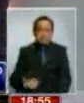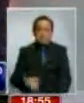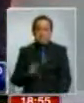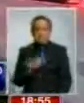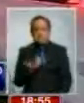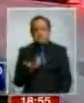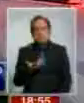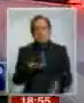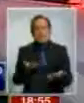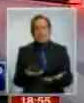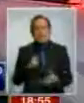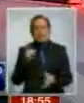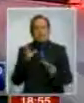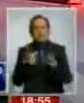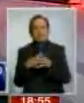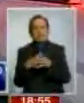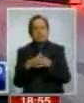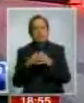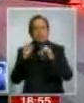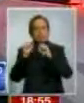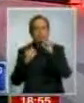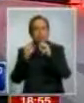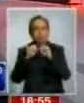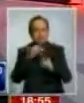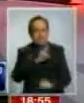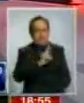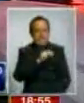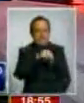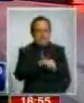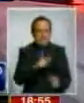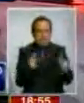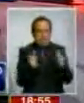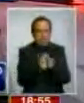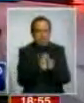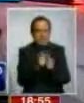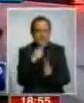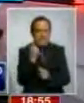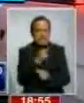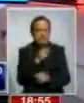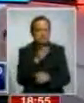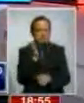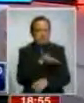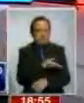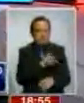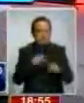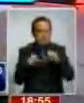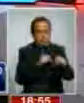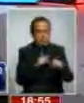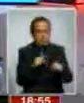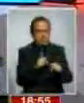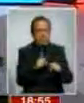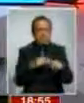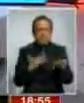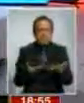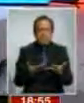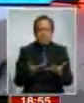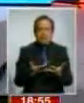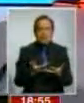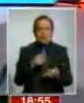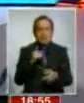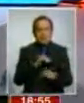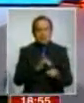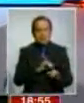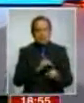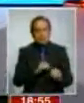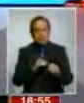Bueno, ¿qué va a pasar con su partido? Había ahora un Consejo General que se tuvo que suspender a raíz del terremoto, pero claramente, claro, es una